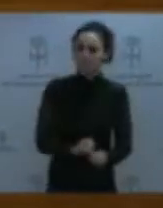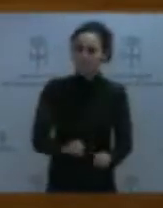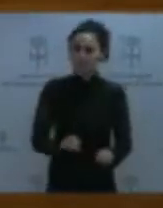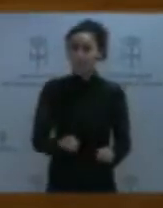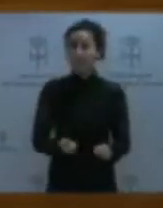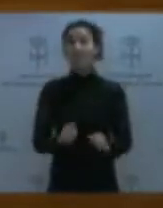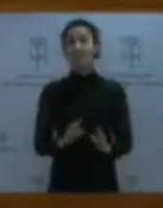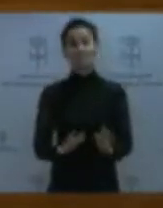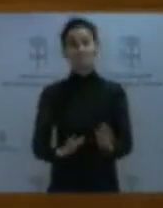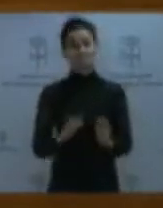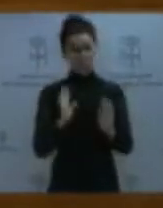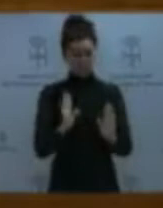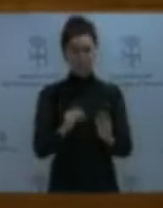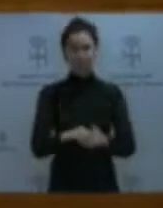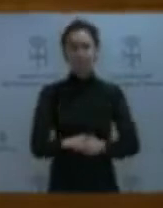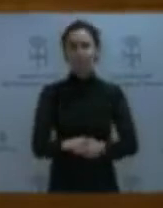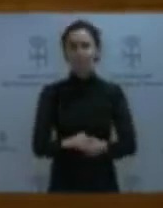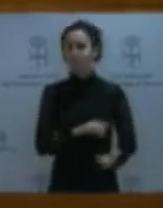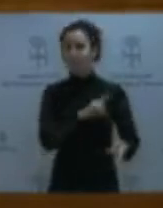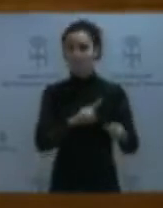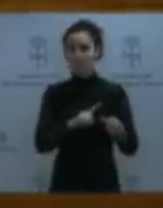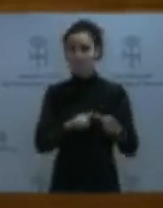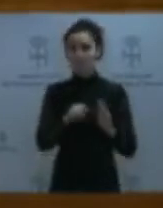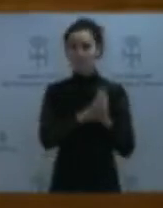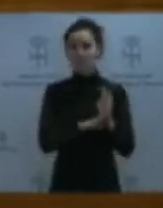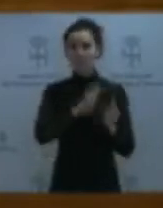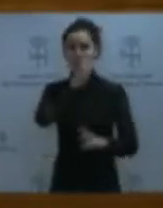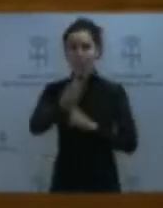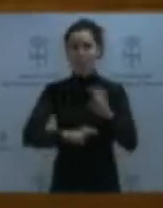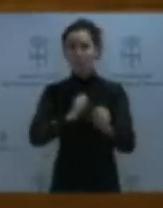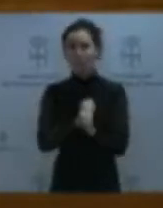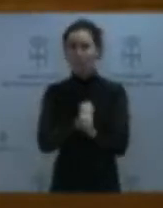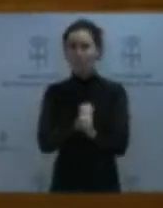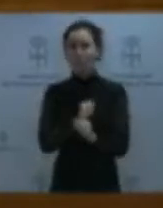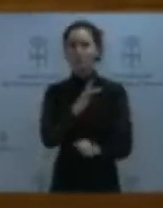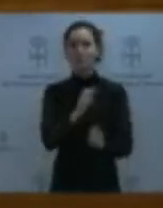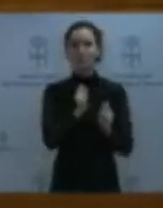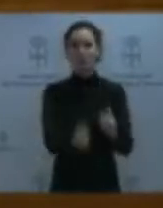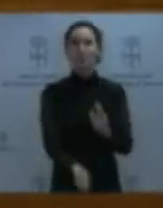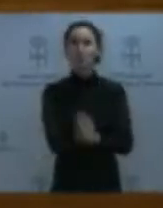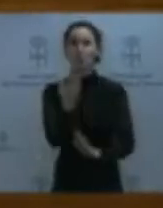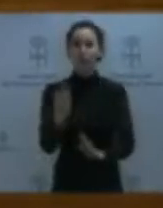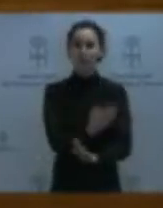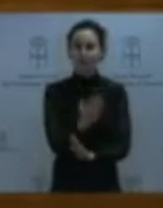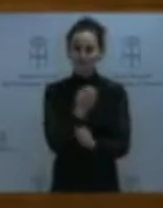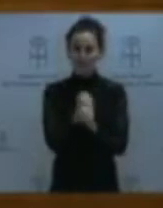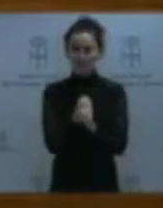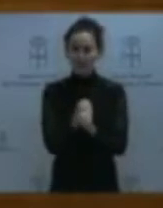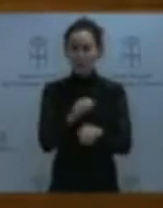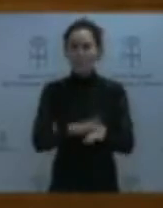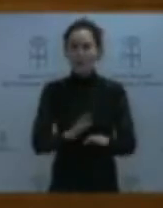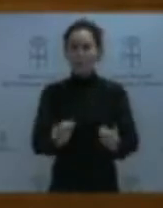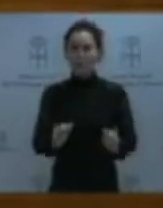segunda medida que les hemos propuesto, que favorecer la búsqueda de empleo es favorecer su creación. La introducción de la